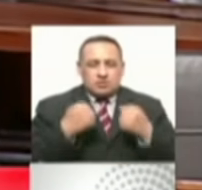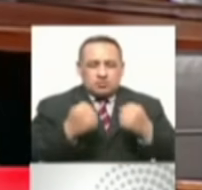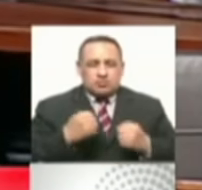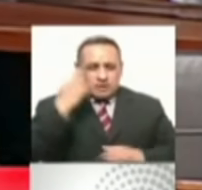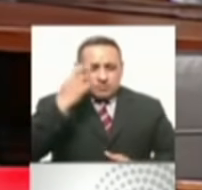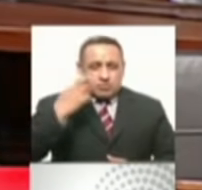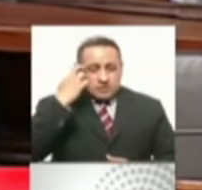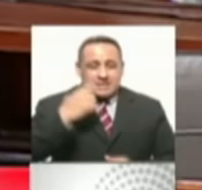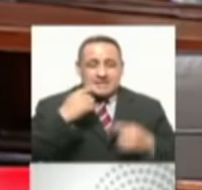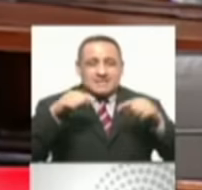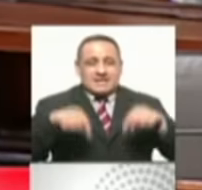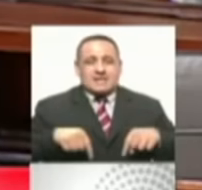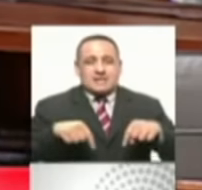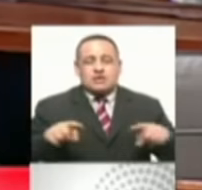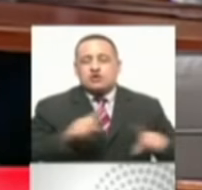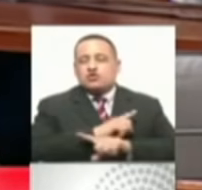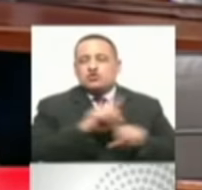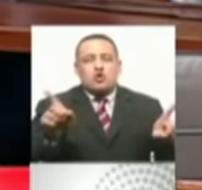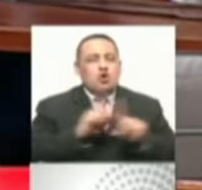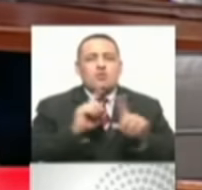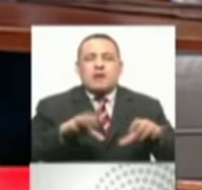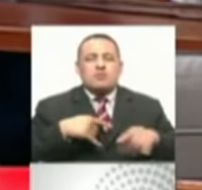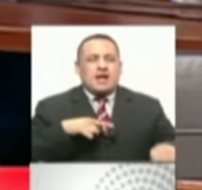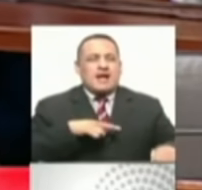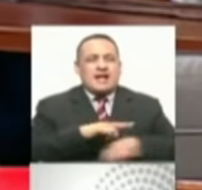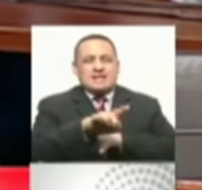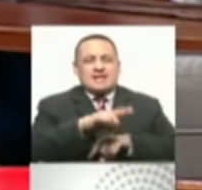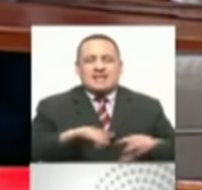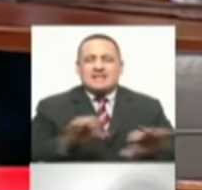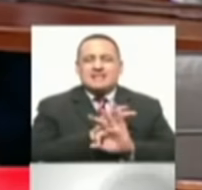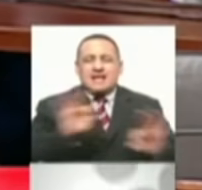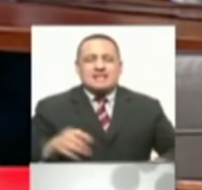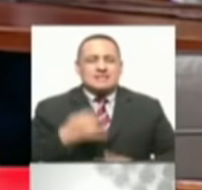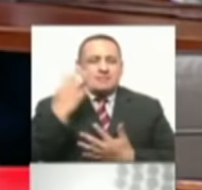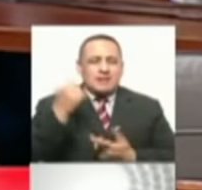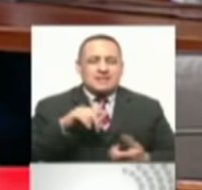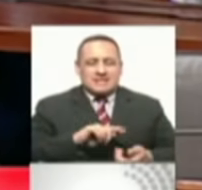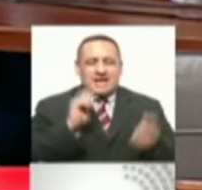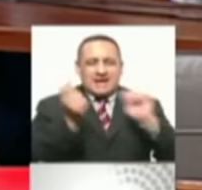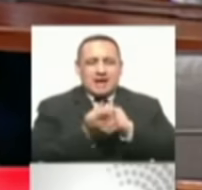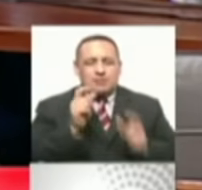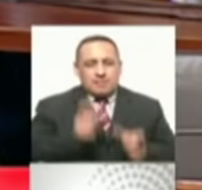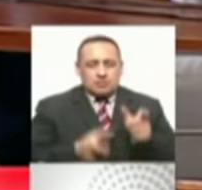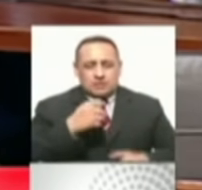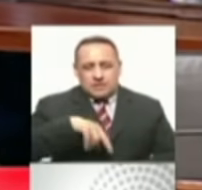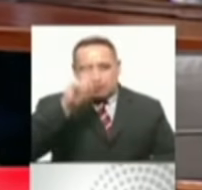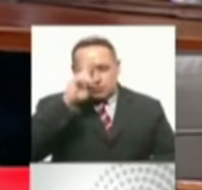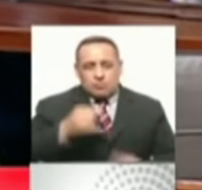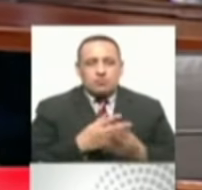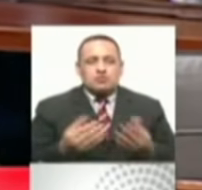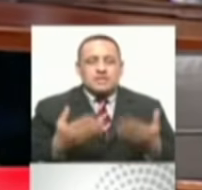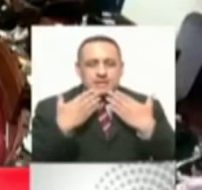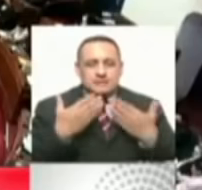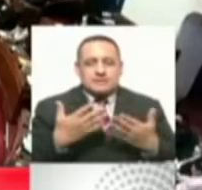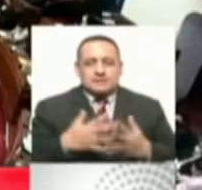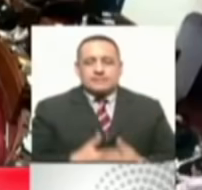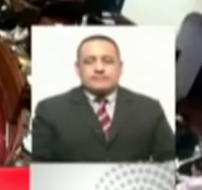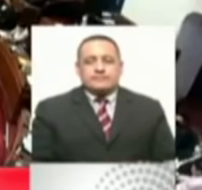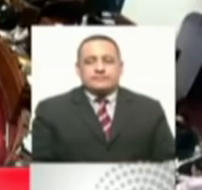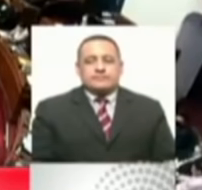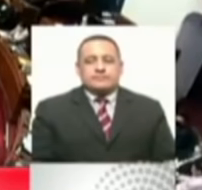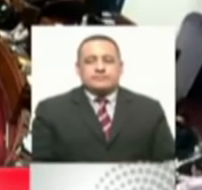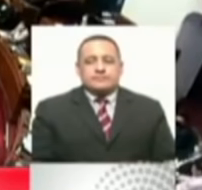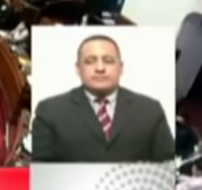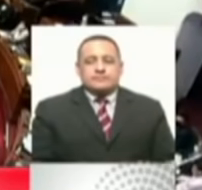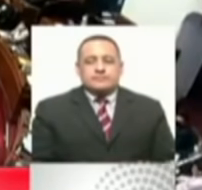también ha sido una muestra importante. Asimismo, también ha detallado cada una de sus acusaciones de manera documentada que ha expuesto en